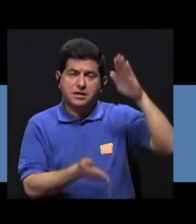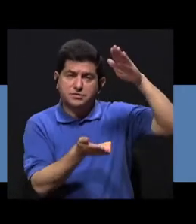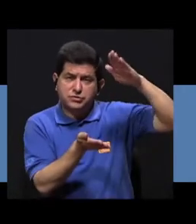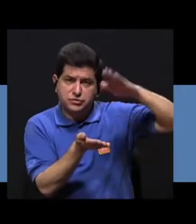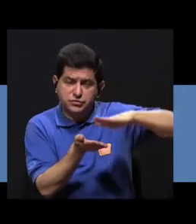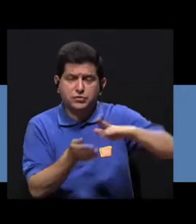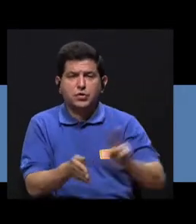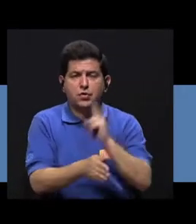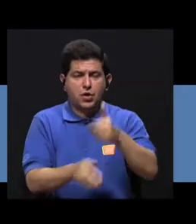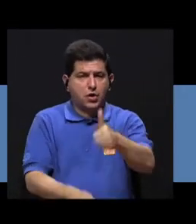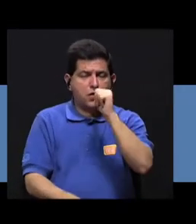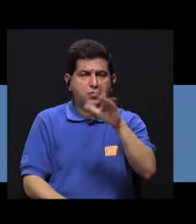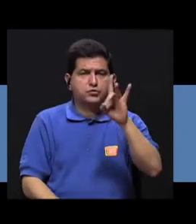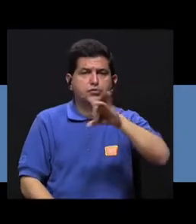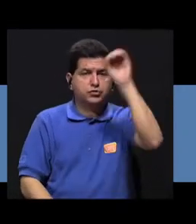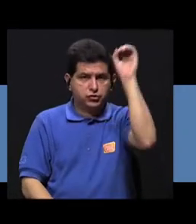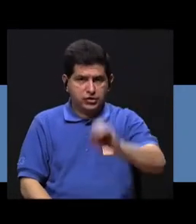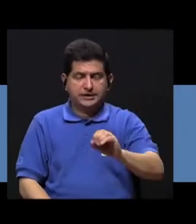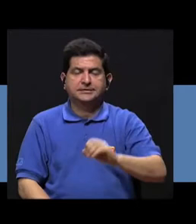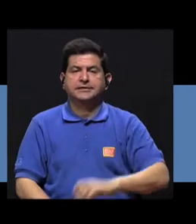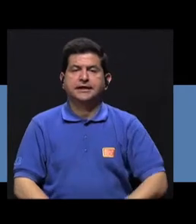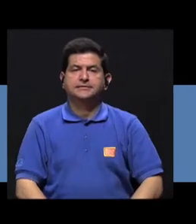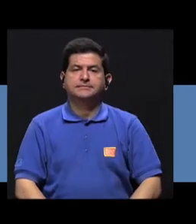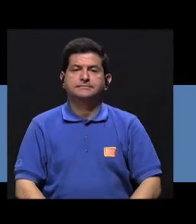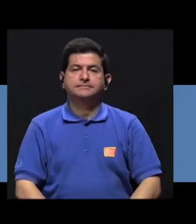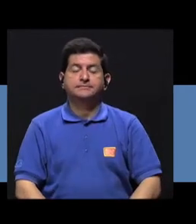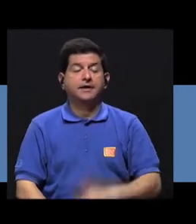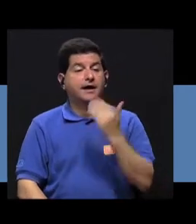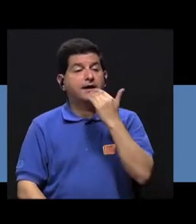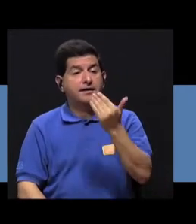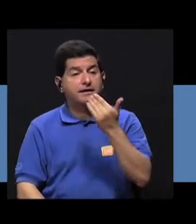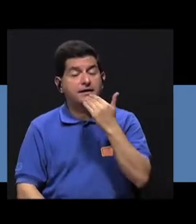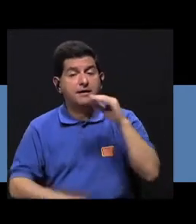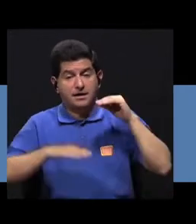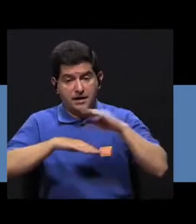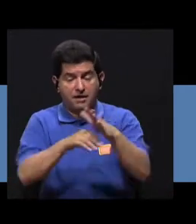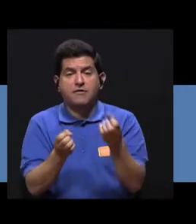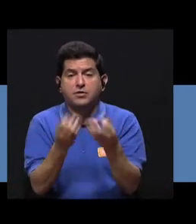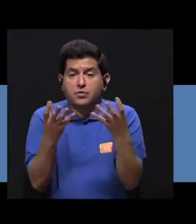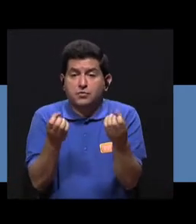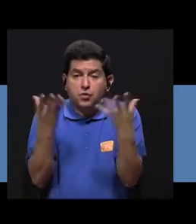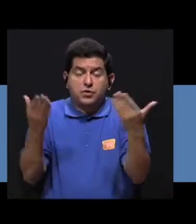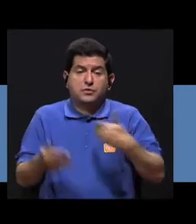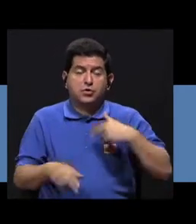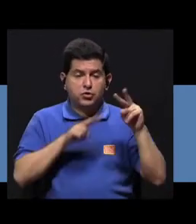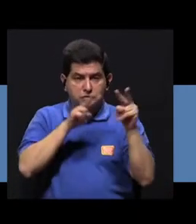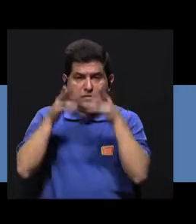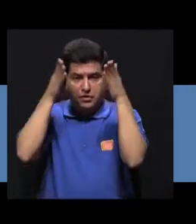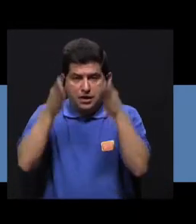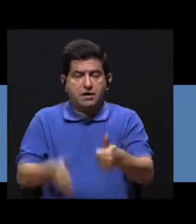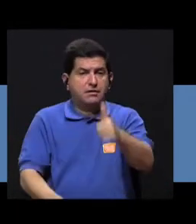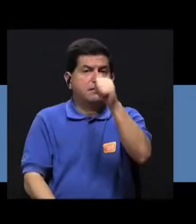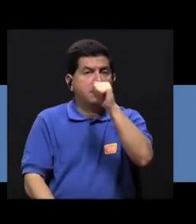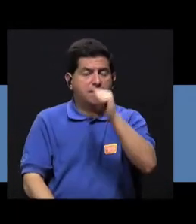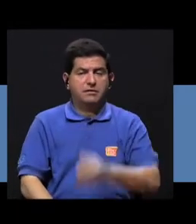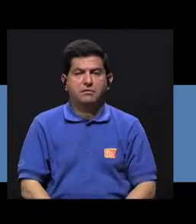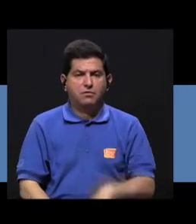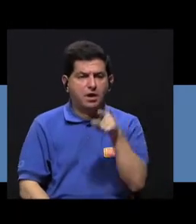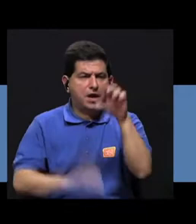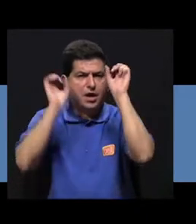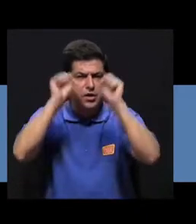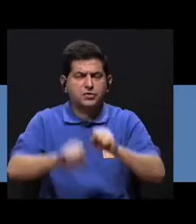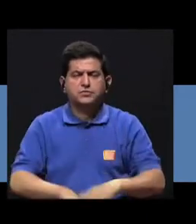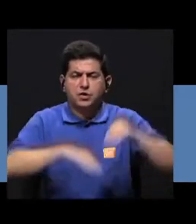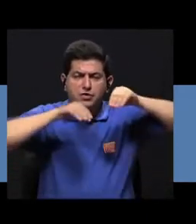reducir el consumo de agua en un 80%. Esto gracias al efecto multiplicador que tienen los vigilantes del agua. Ellos